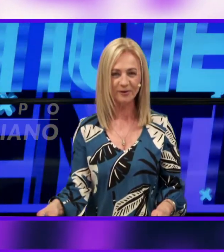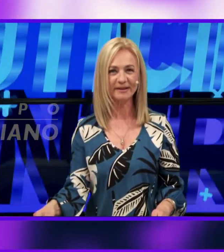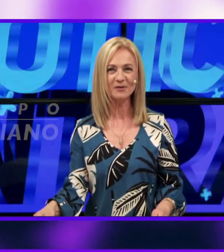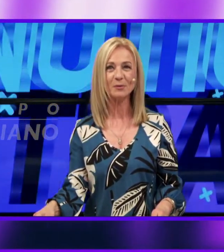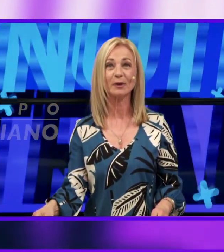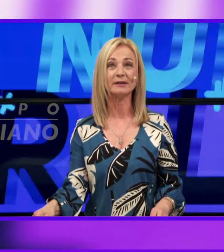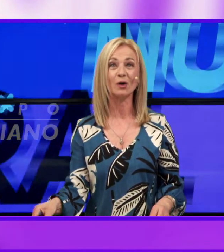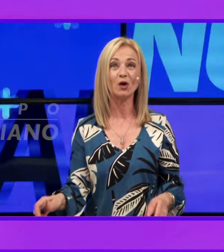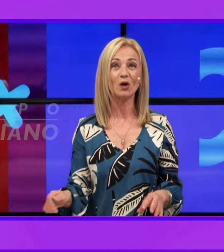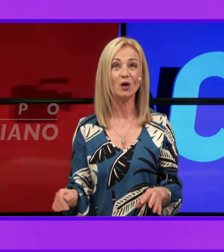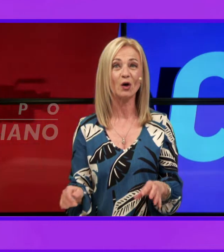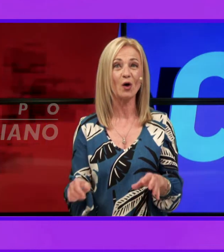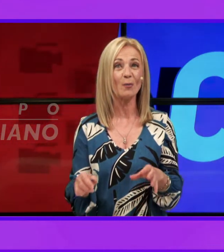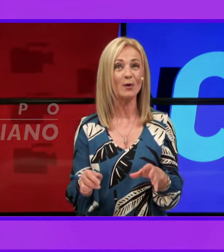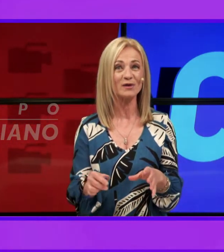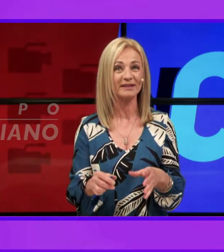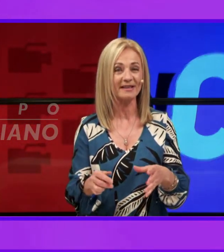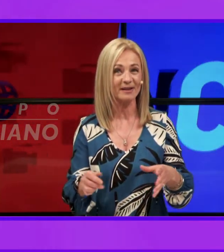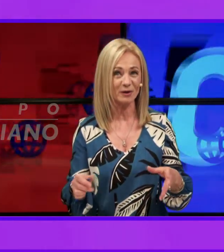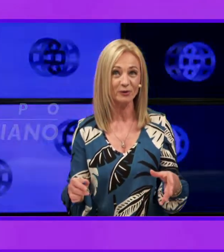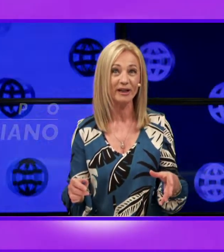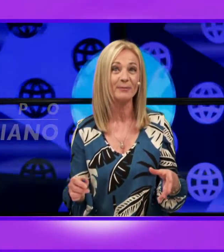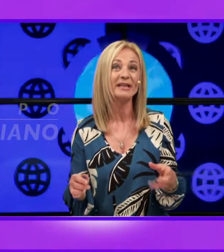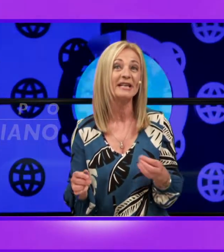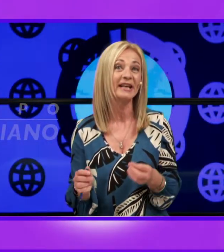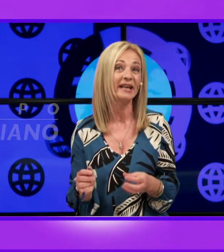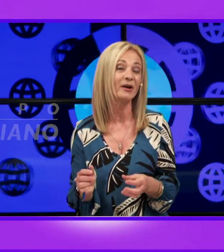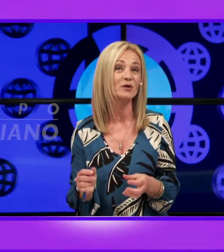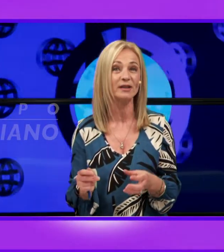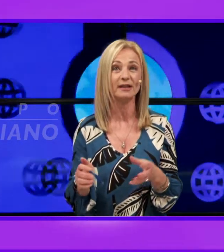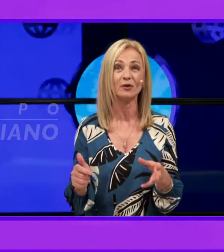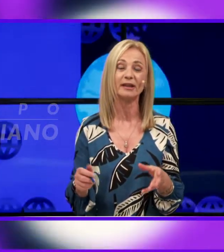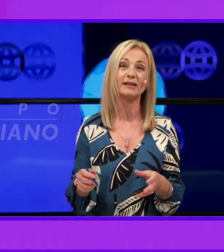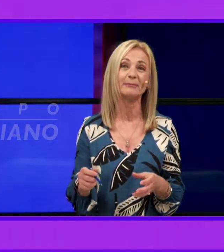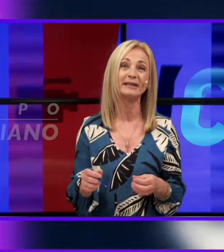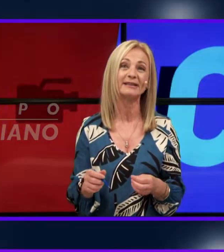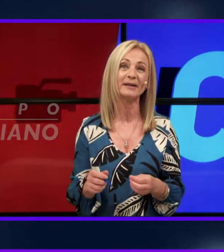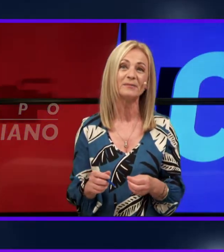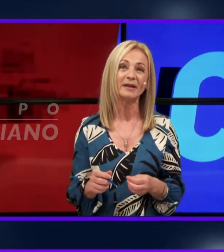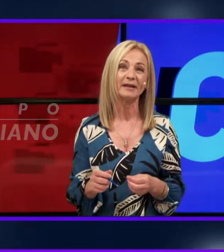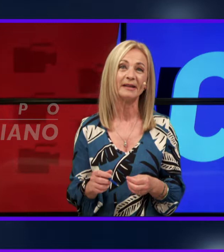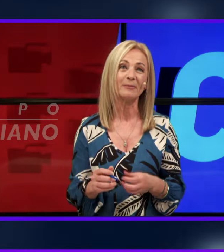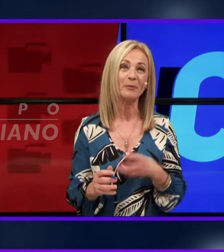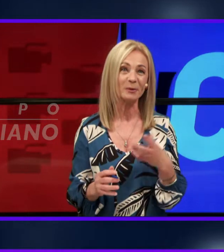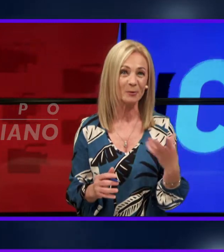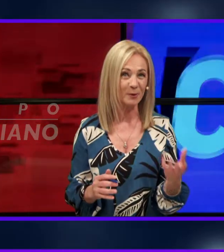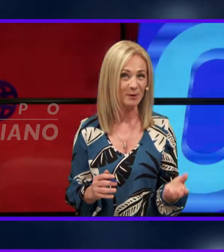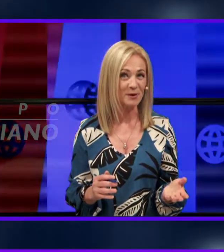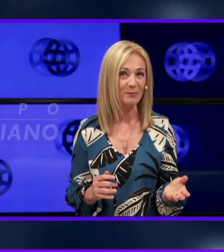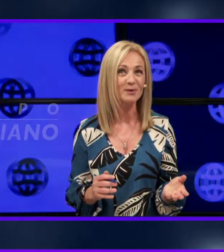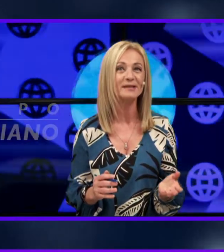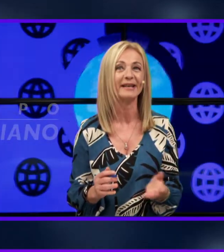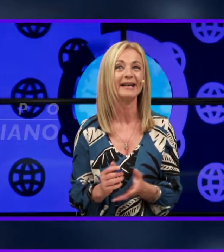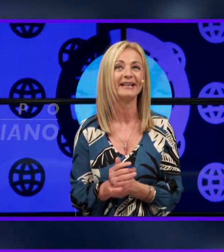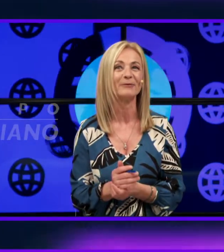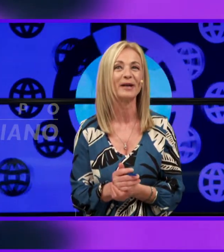Bueno, contanos un poquito cómo se está desarrollando esta campaña y en qué consiste concretamente. Hemos visto algunos de los